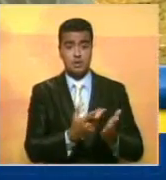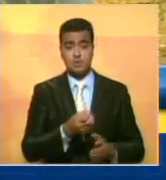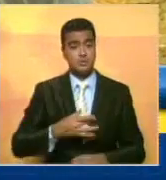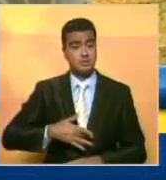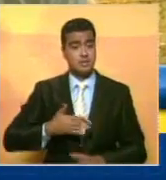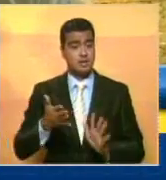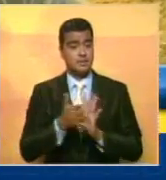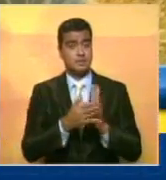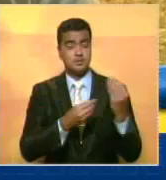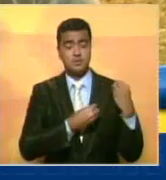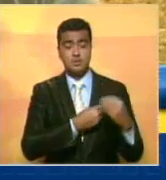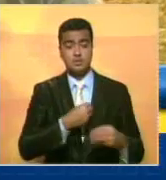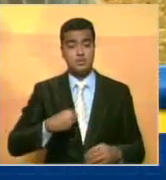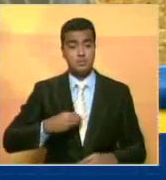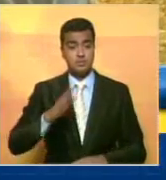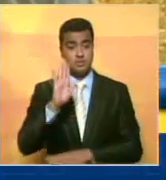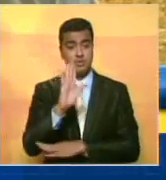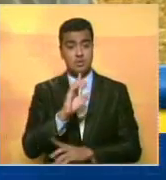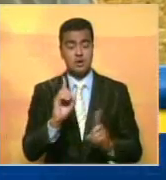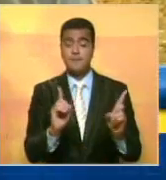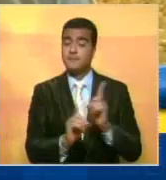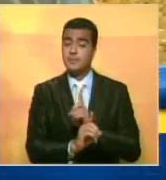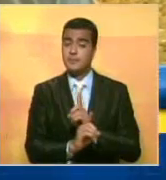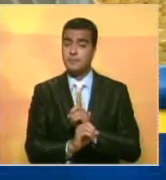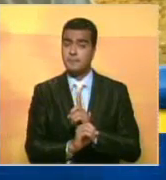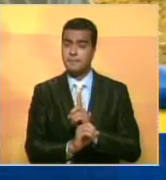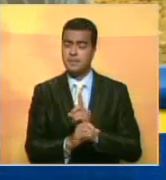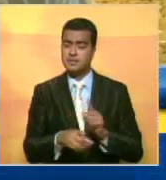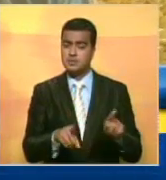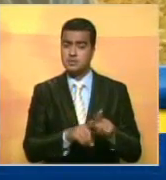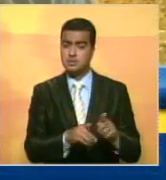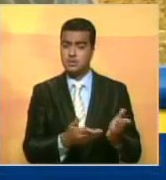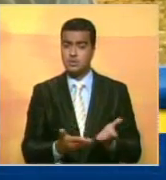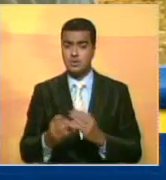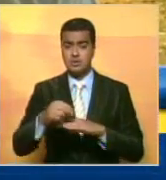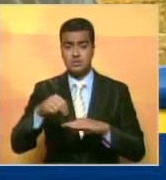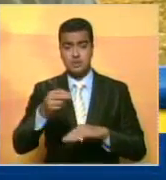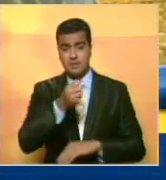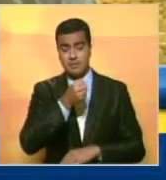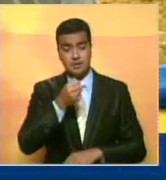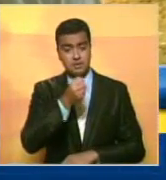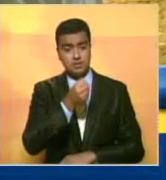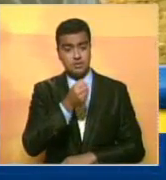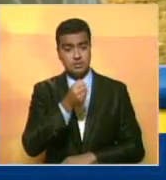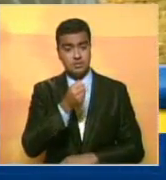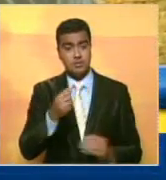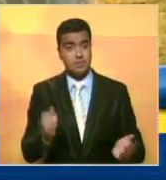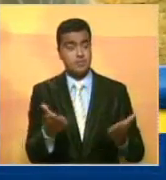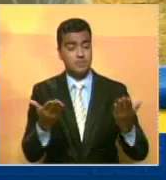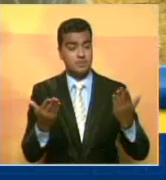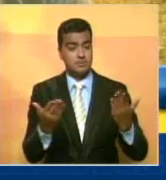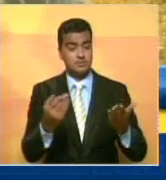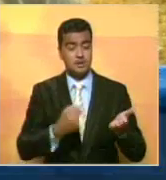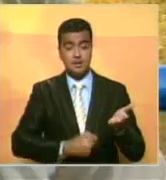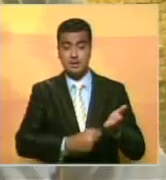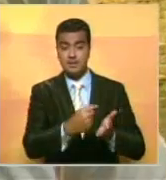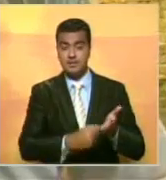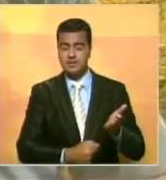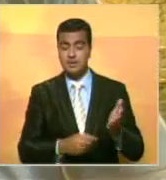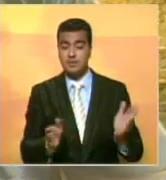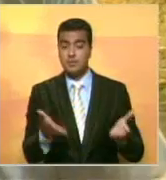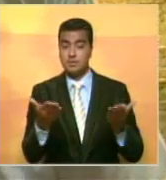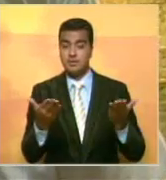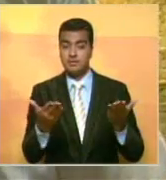sienten representados. Nosotros prometemos cambiar esa situación. Prometemos que el Colegio Nacional de Periodistas pues los va a motivar a inscribirse, los va a